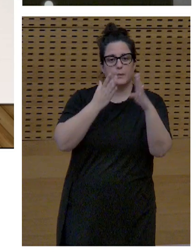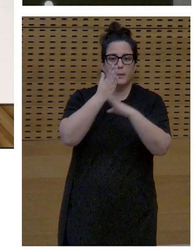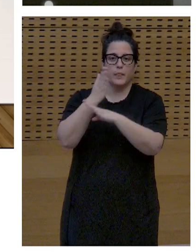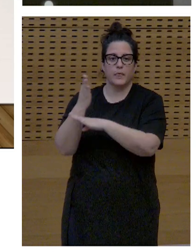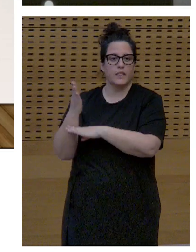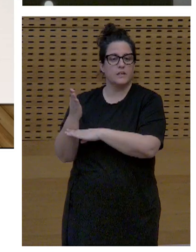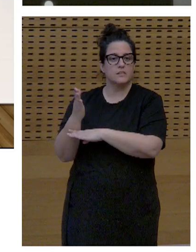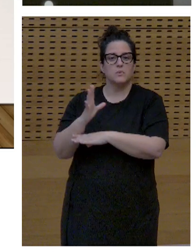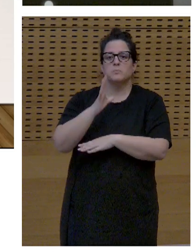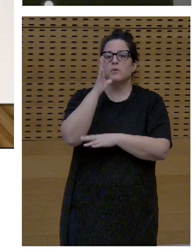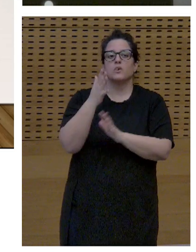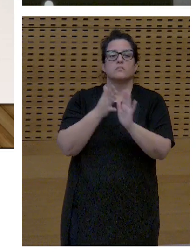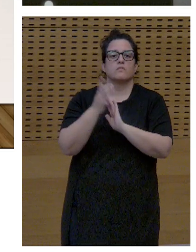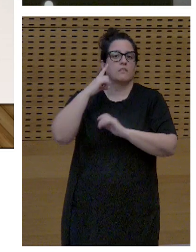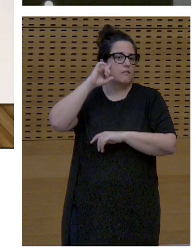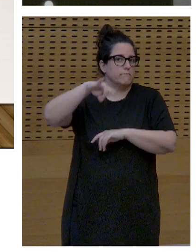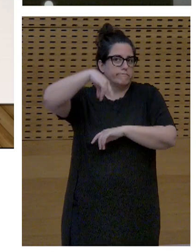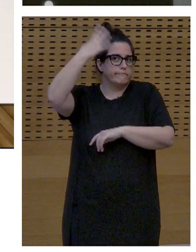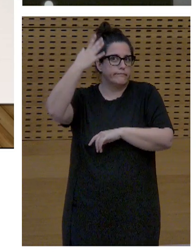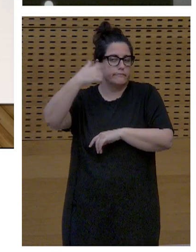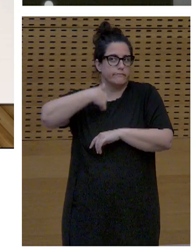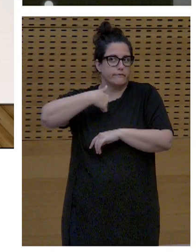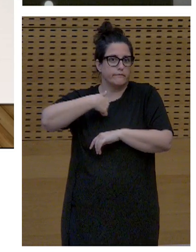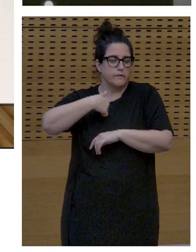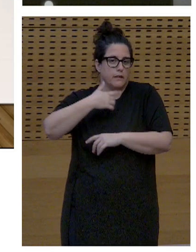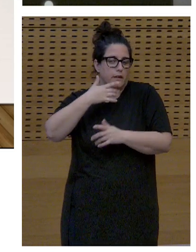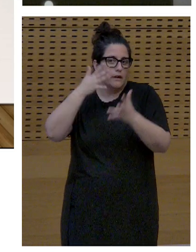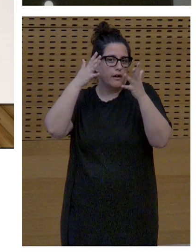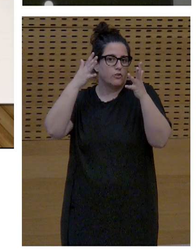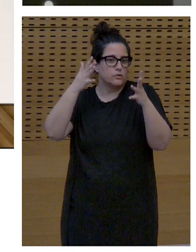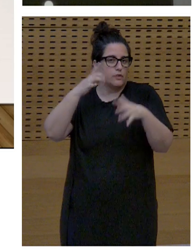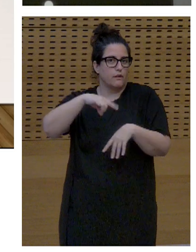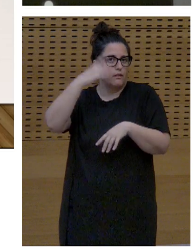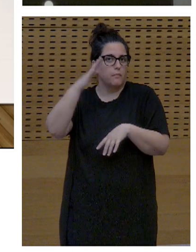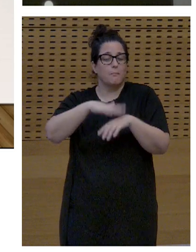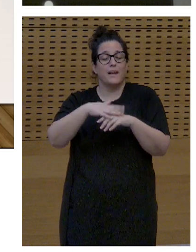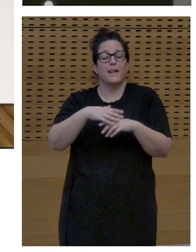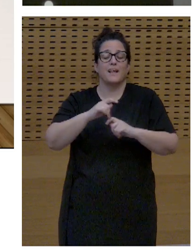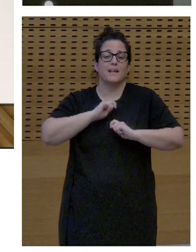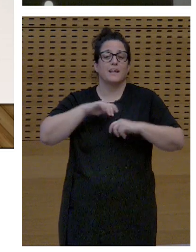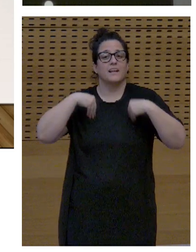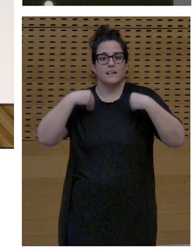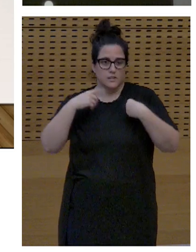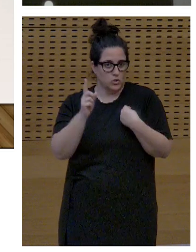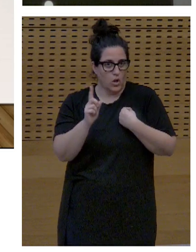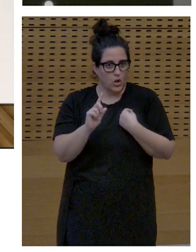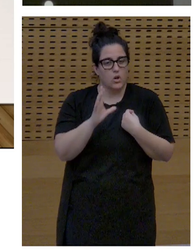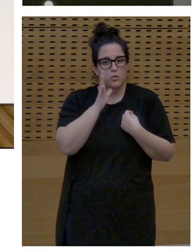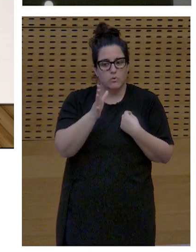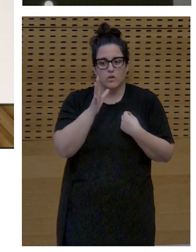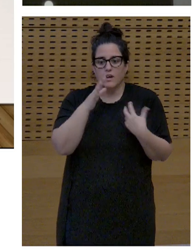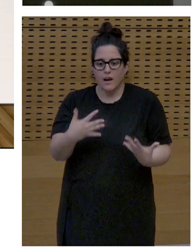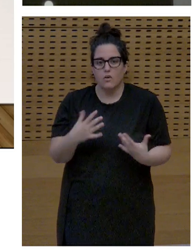no es una cosa que lo recomendamos pues, por entretener, sino que ahora se están haciendo muchos